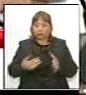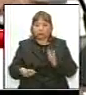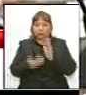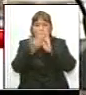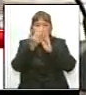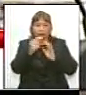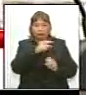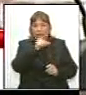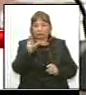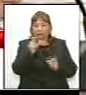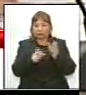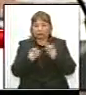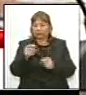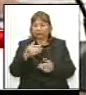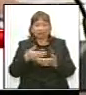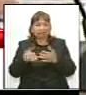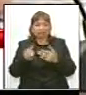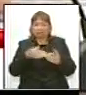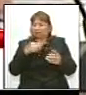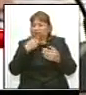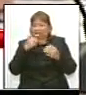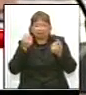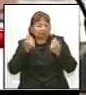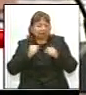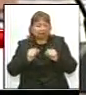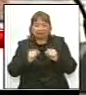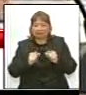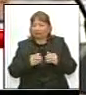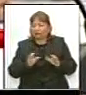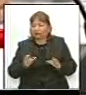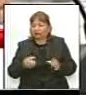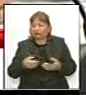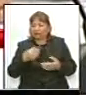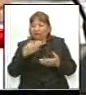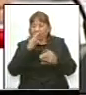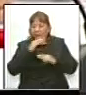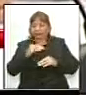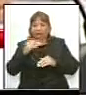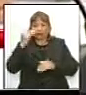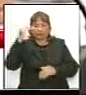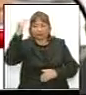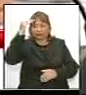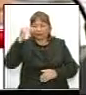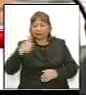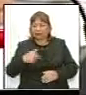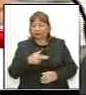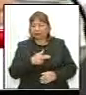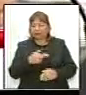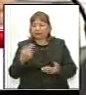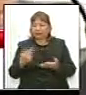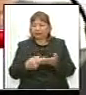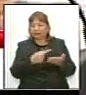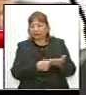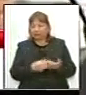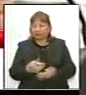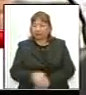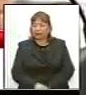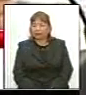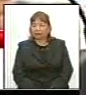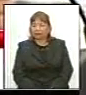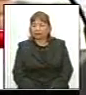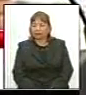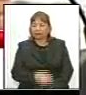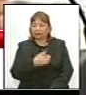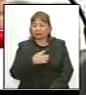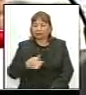población y, sin embargo, no hacemos ningún esfuerzo por conservar la altura y el nivel de nuestras intervenciones. Presidente,